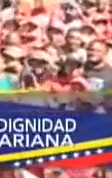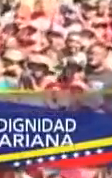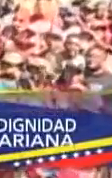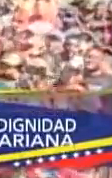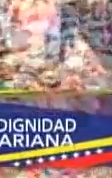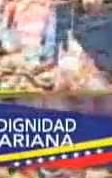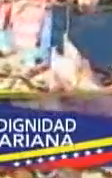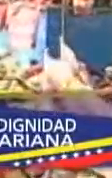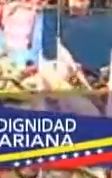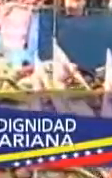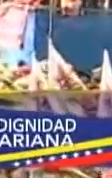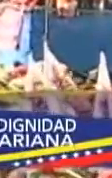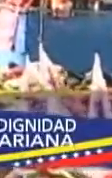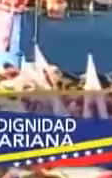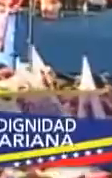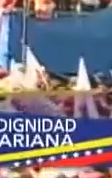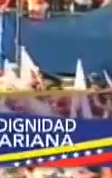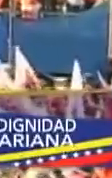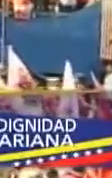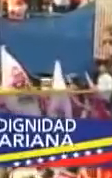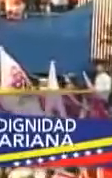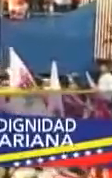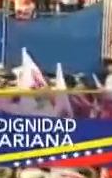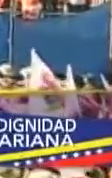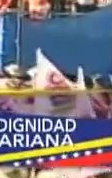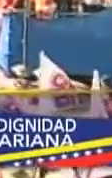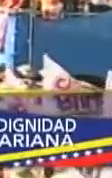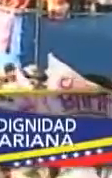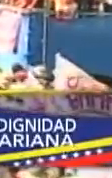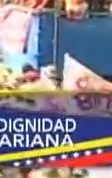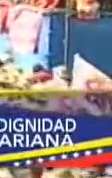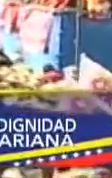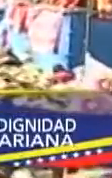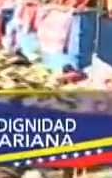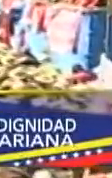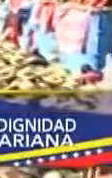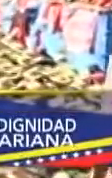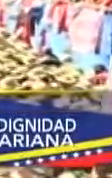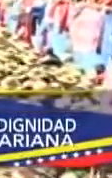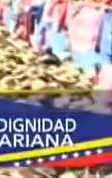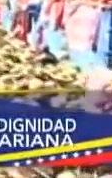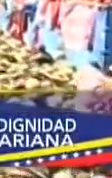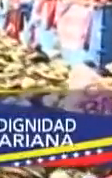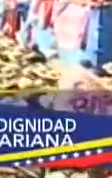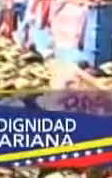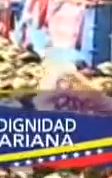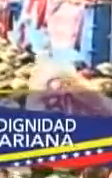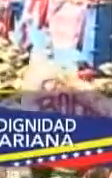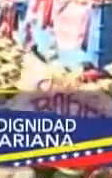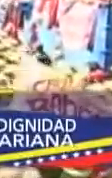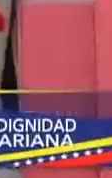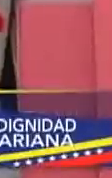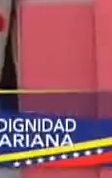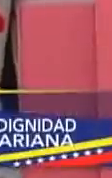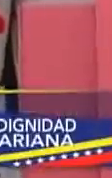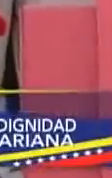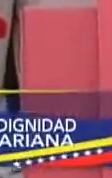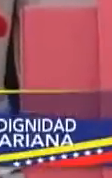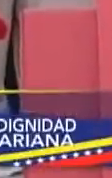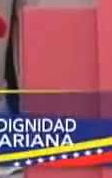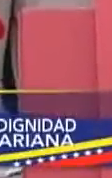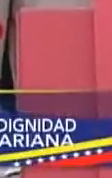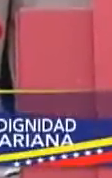este pueblo está enfrentando. 20 años después, hermano presidente, queridos compañeros,